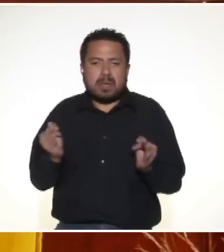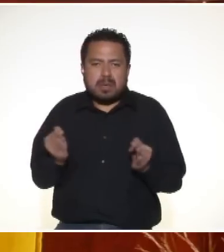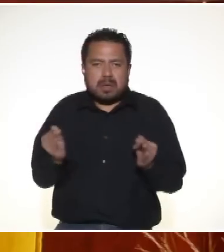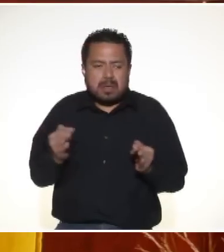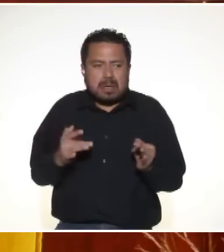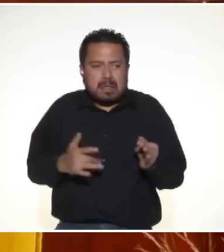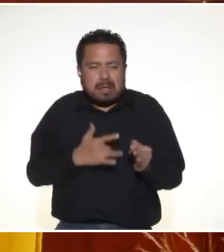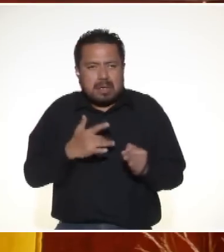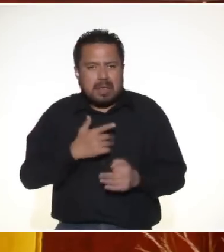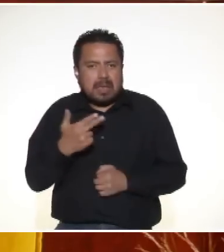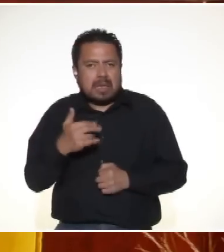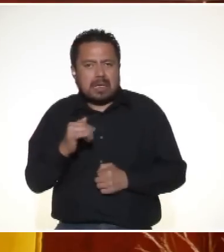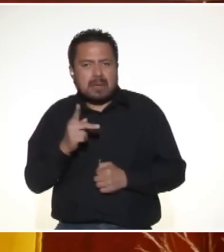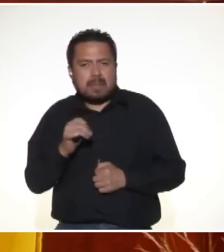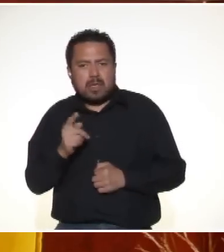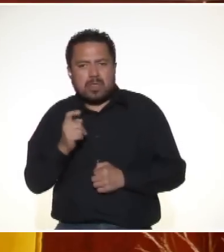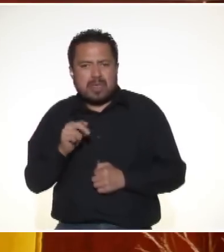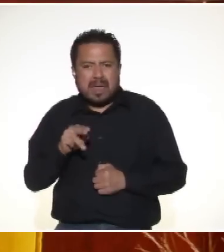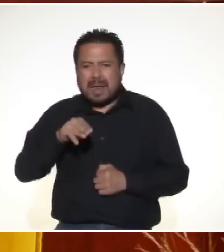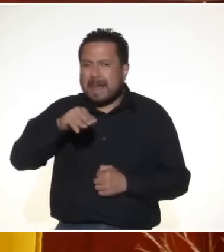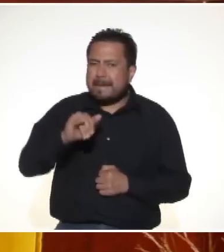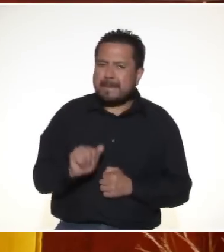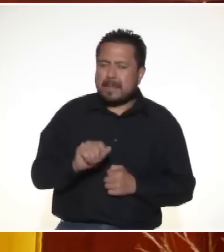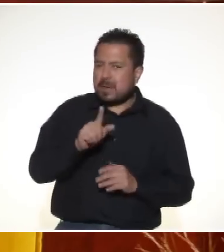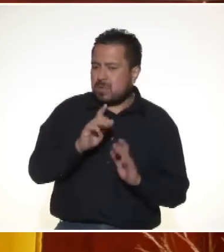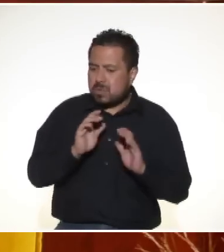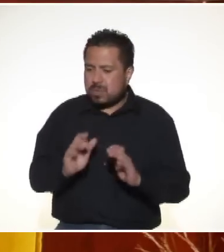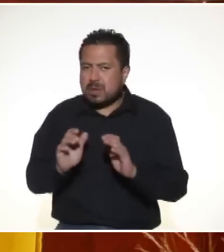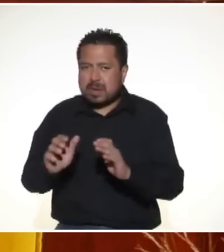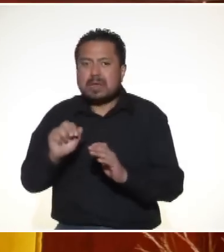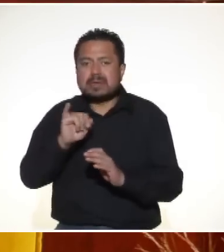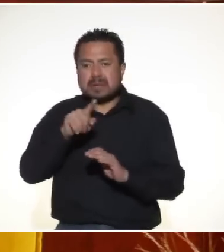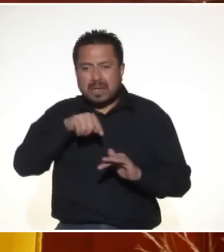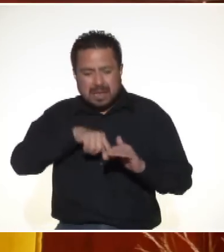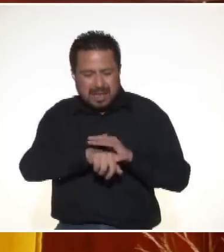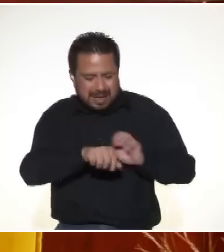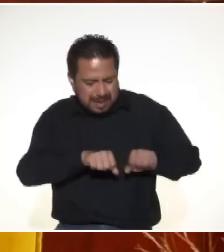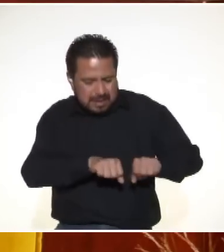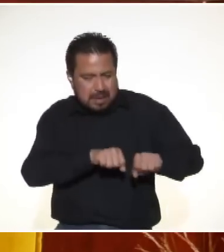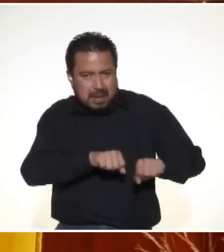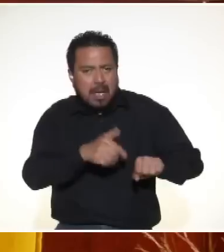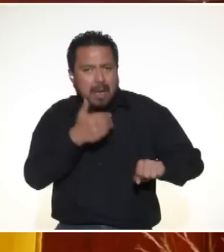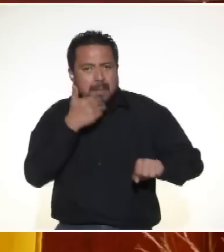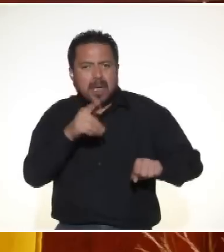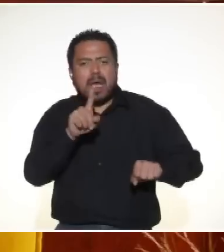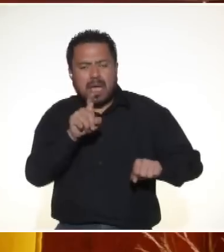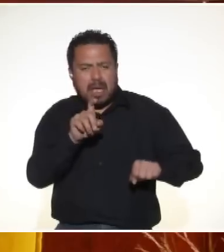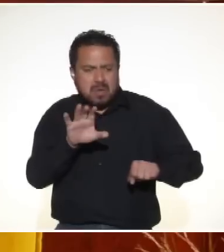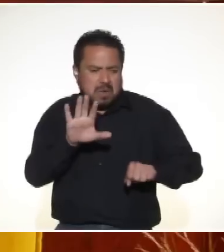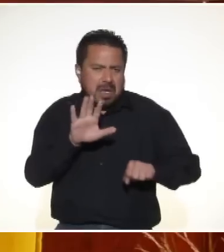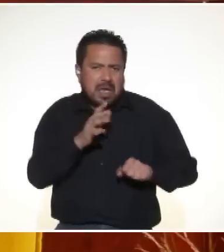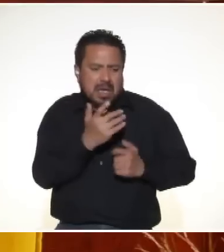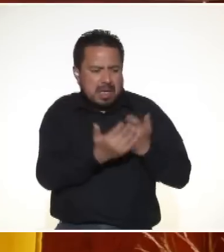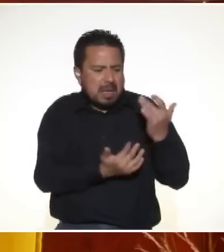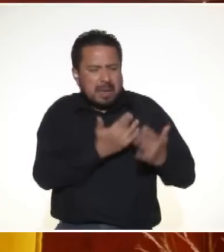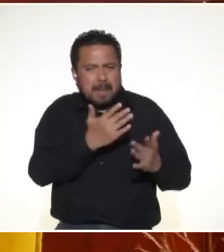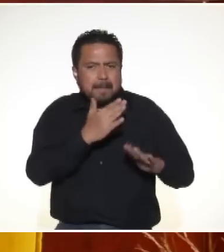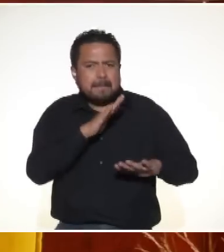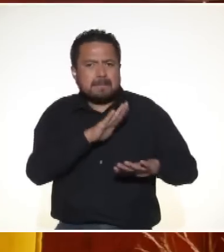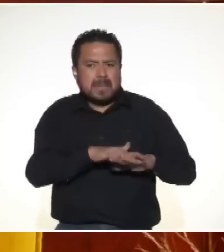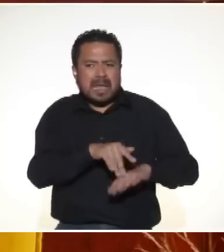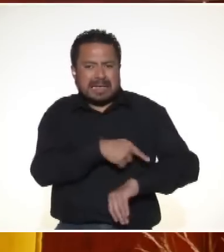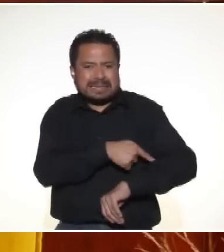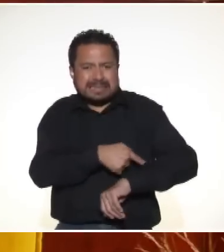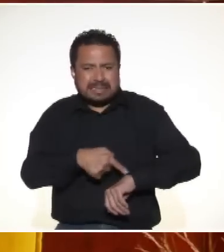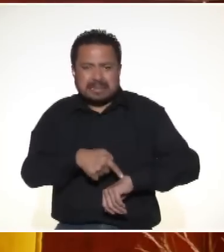hipotermia, entonces mucho cuidado. Si cabe abajo del lavabo, perfecto, agua. Una quemadura ya más